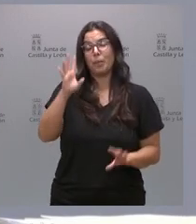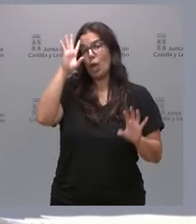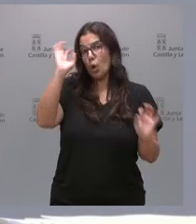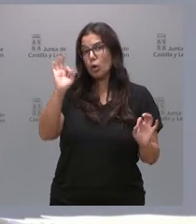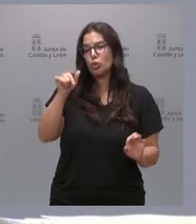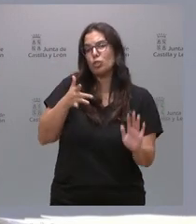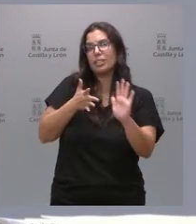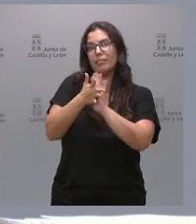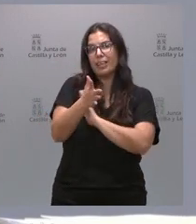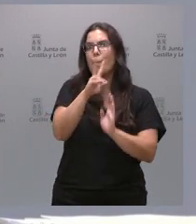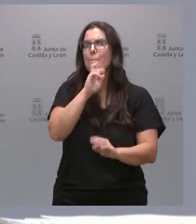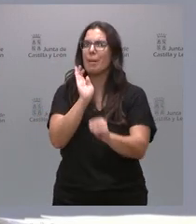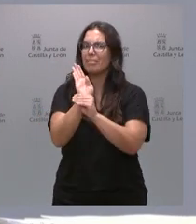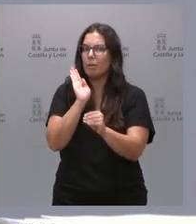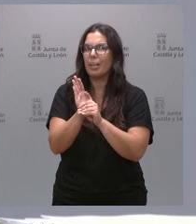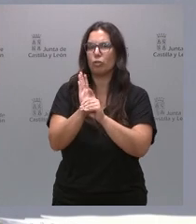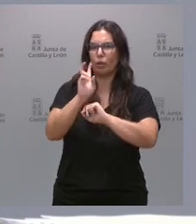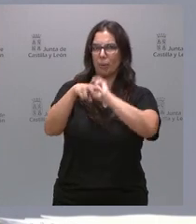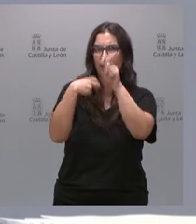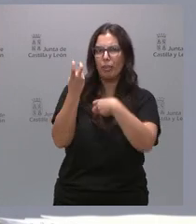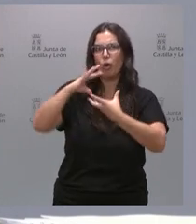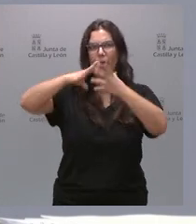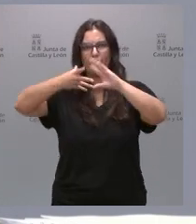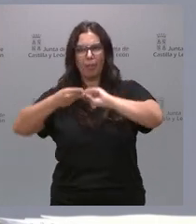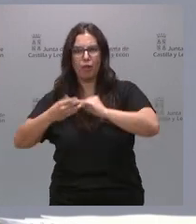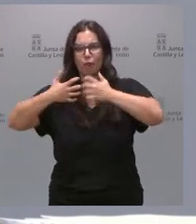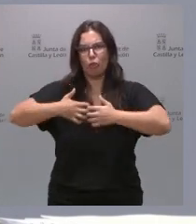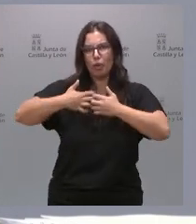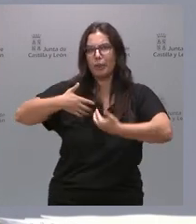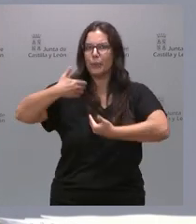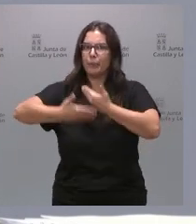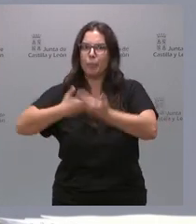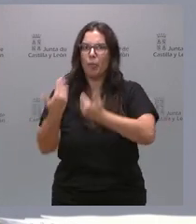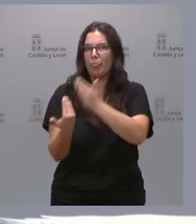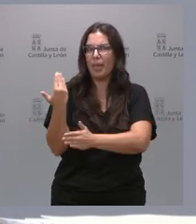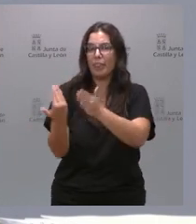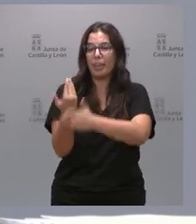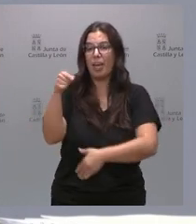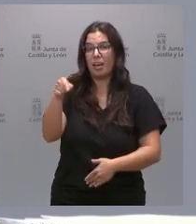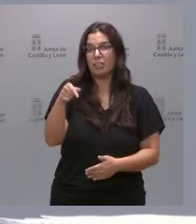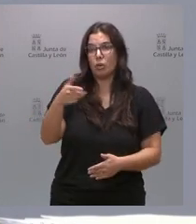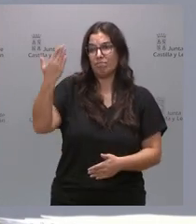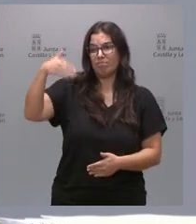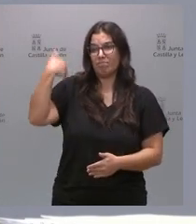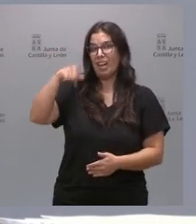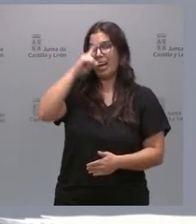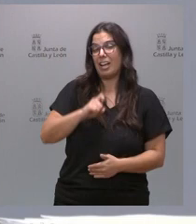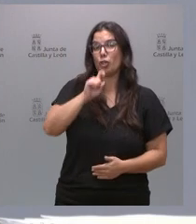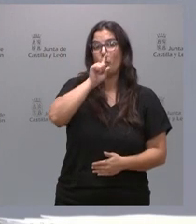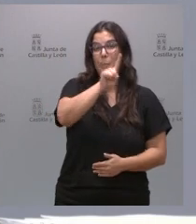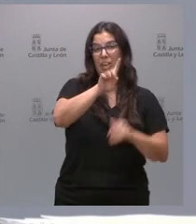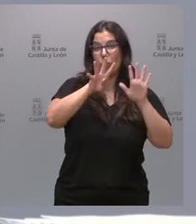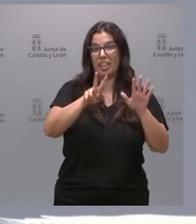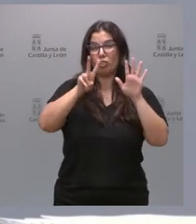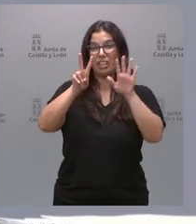actuaciones de mantenimiento de reparación de adaptación del funcionamiento de la misma en una estación de autobuses que fue concesionada en el año 1972